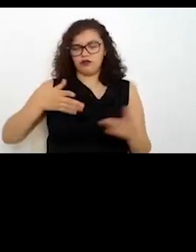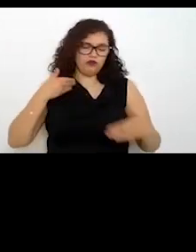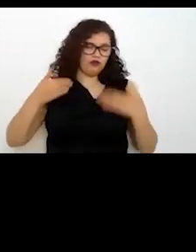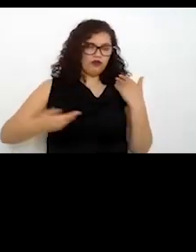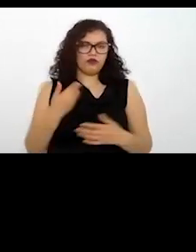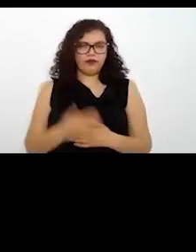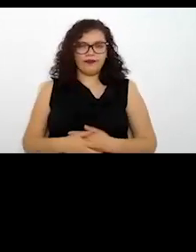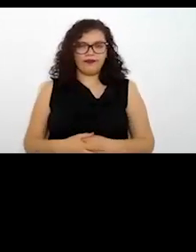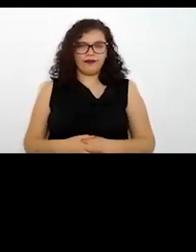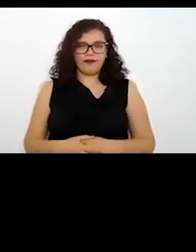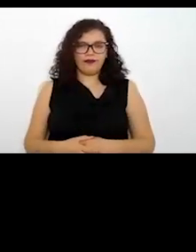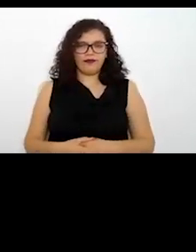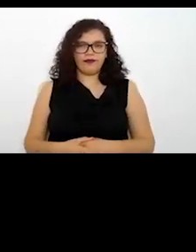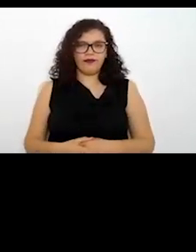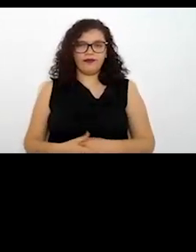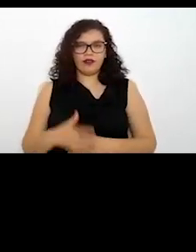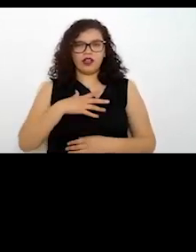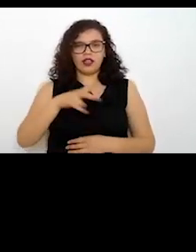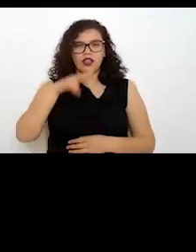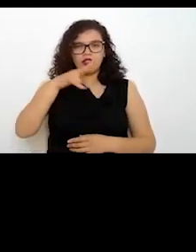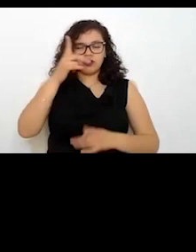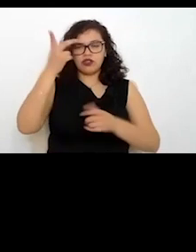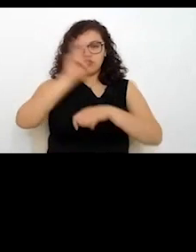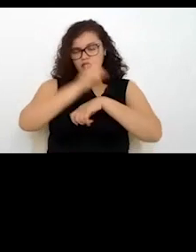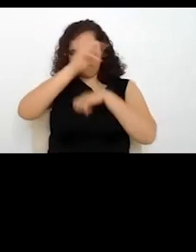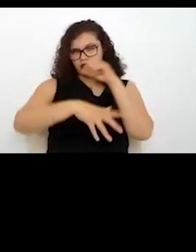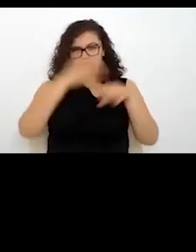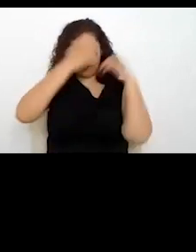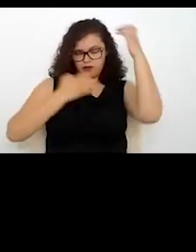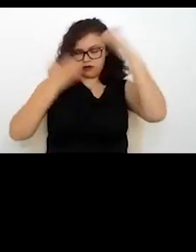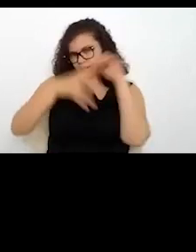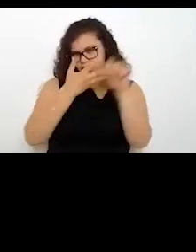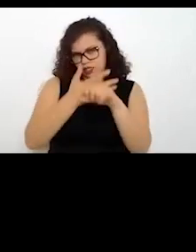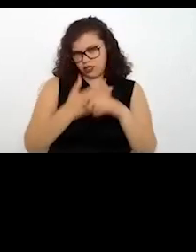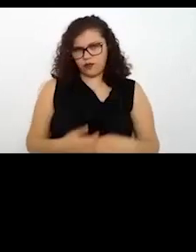dan los 18 días de vacaciones, como mínimo.